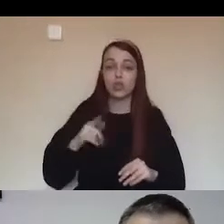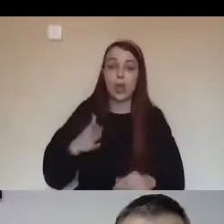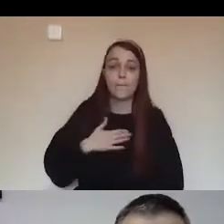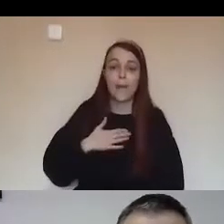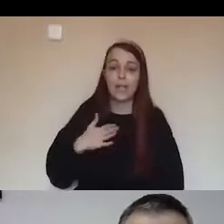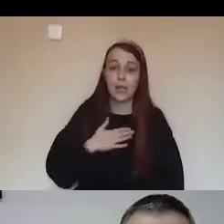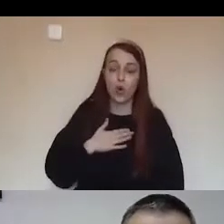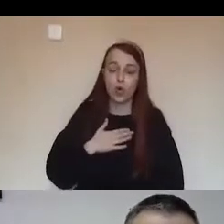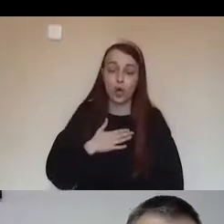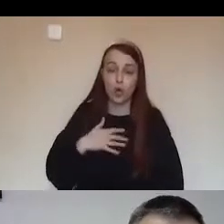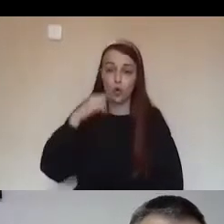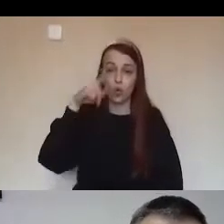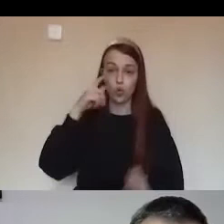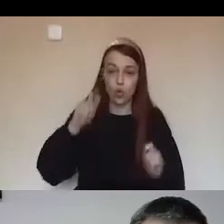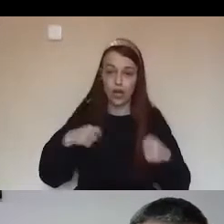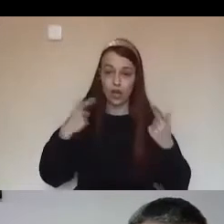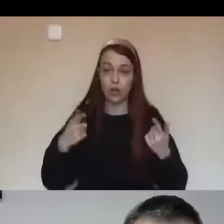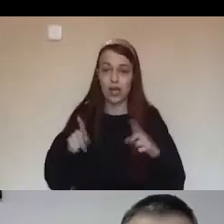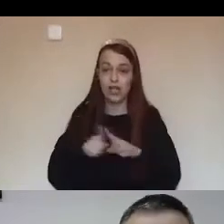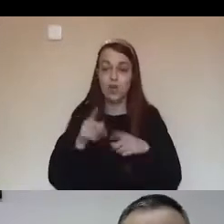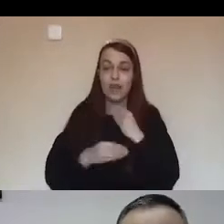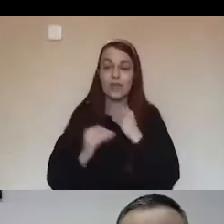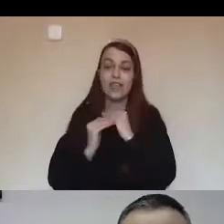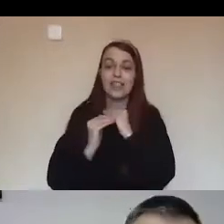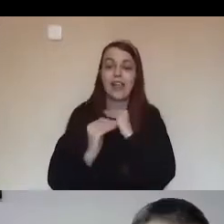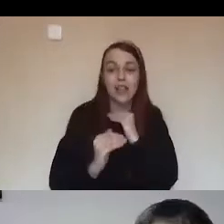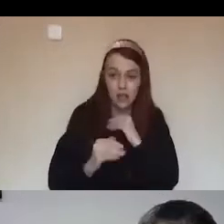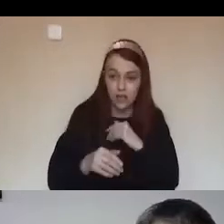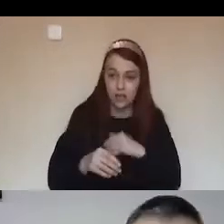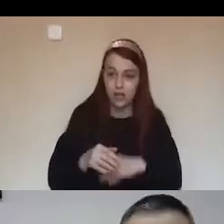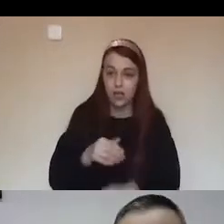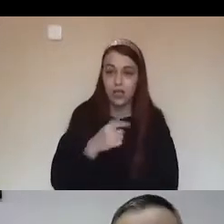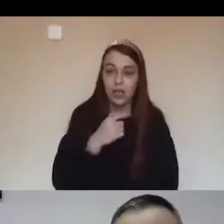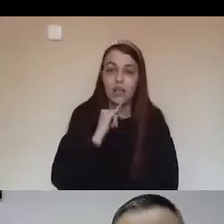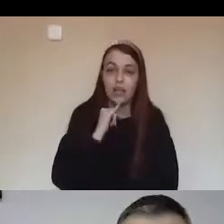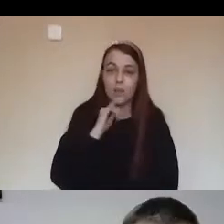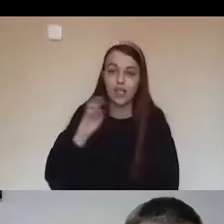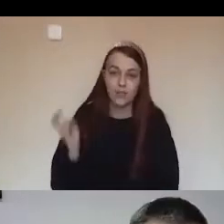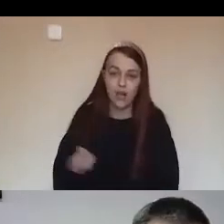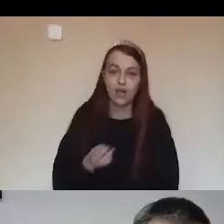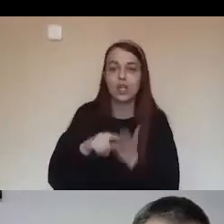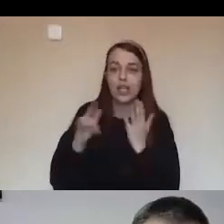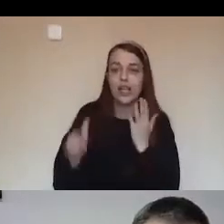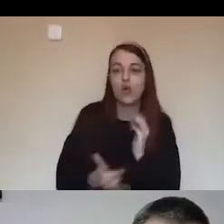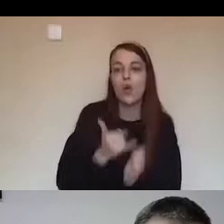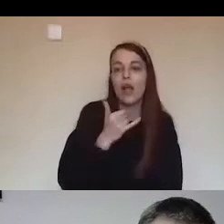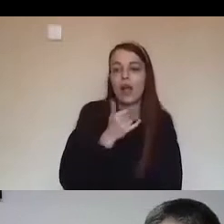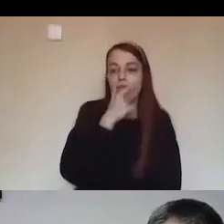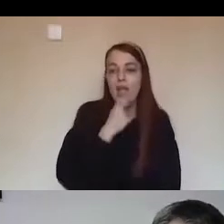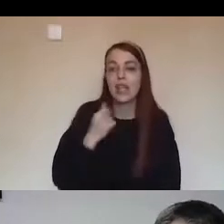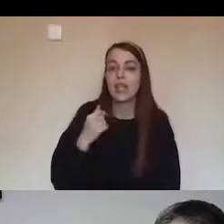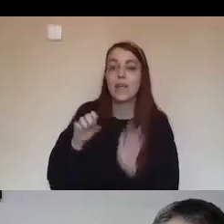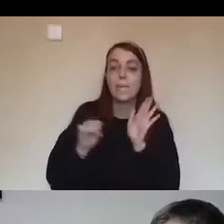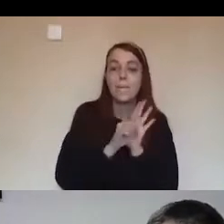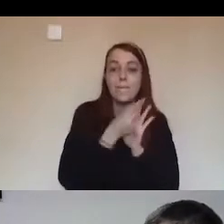y natural, pues eso, con varios idiomas, con lenguaje fácil, con pictogramas de comunicación aumentativa que